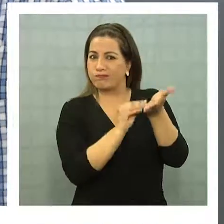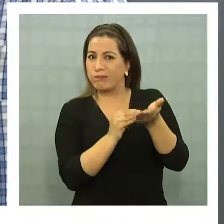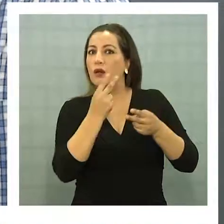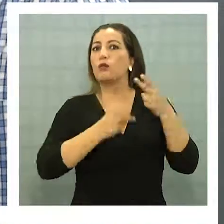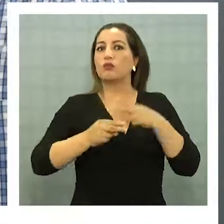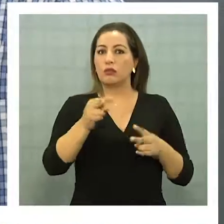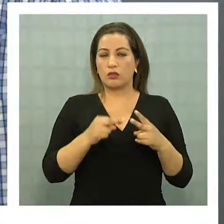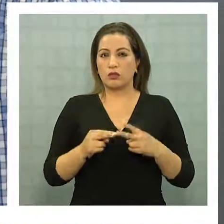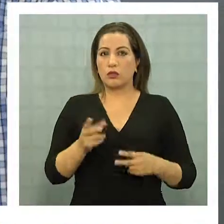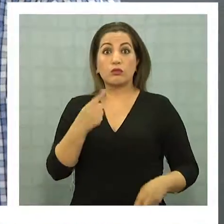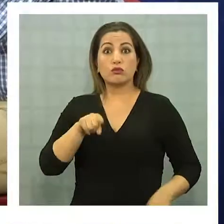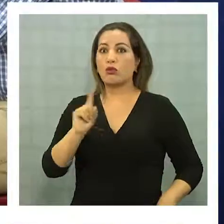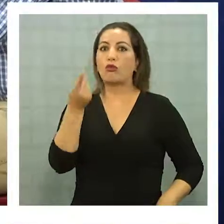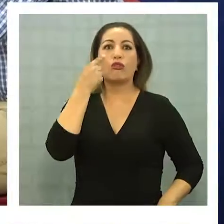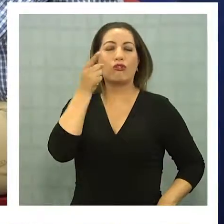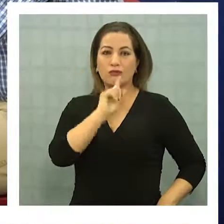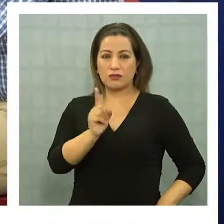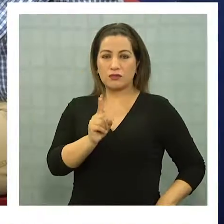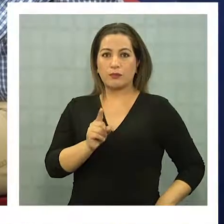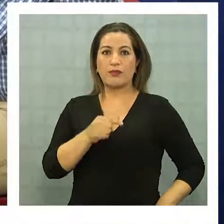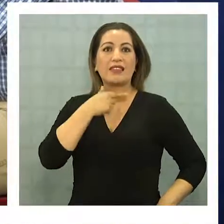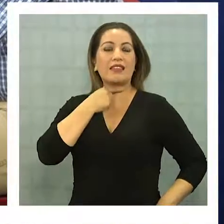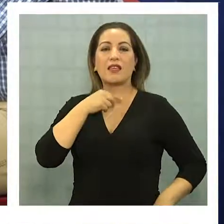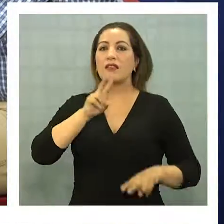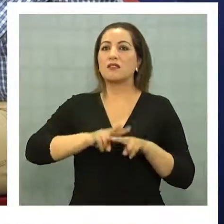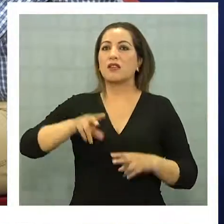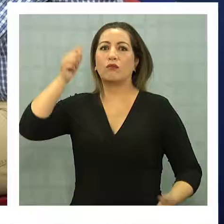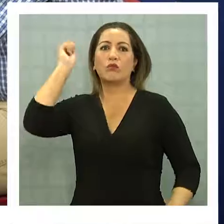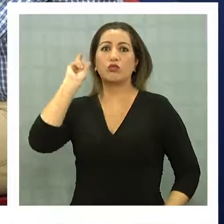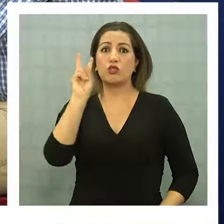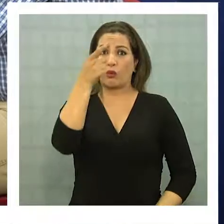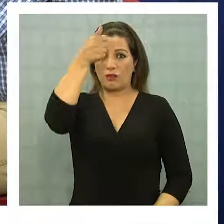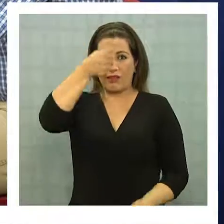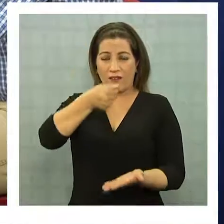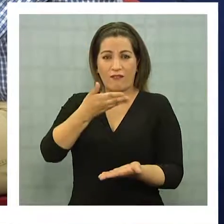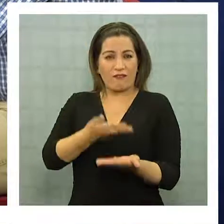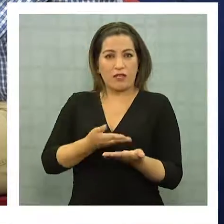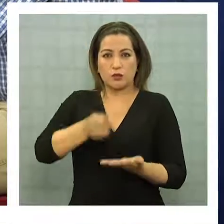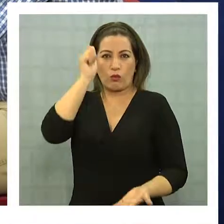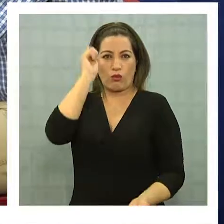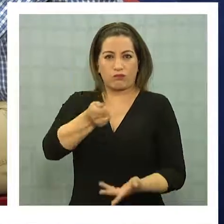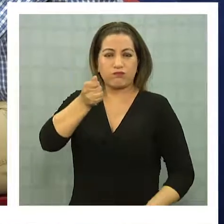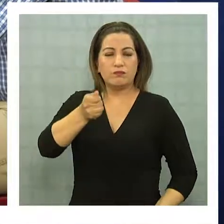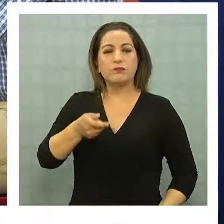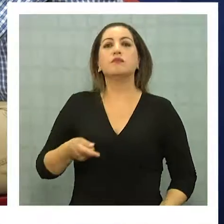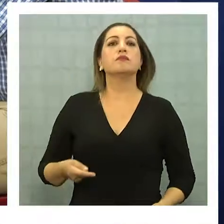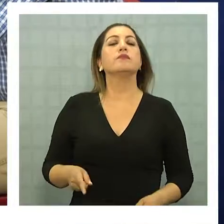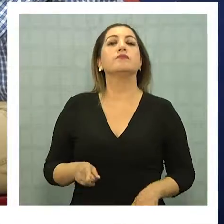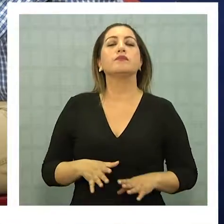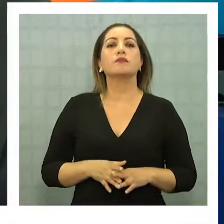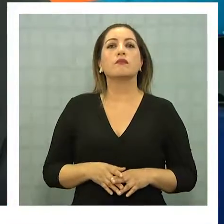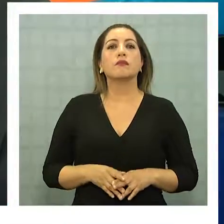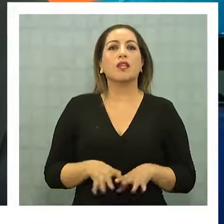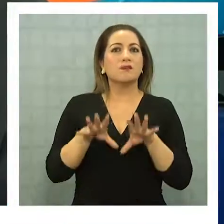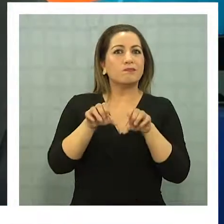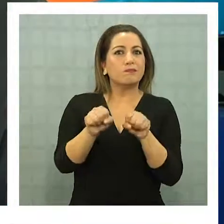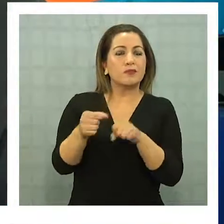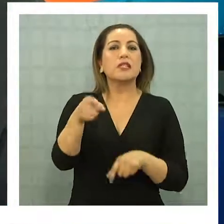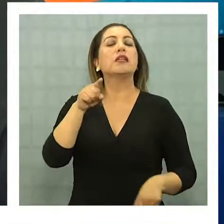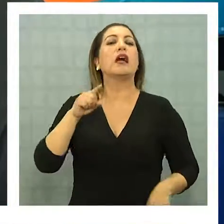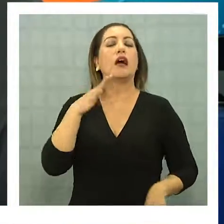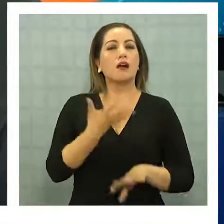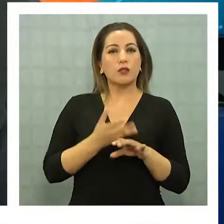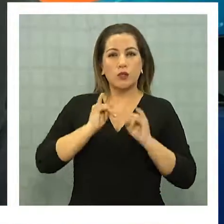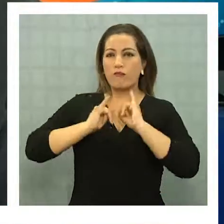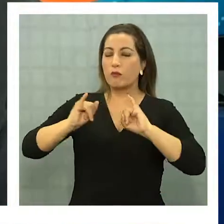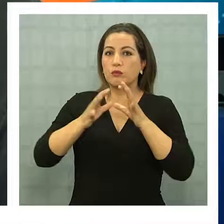intento de desconocer el resultado del plebiscito. De desconocerlo, pero era un golpe. Claro. Era un segundo golpe. En esos mismos cables uno se encuentra con